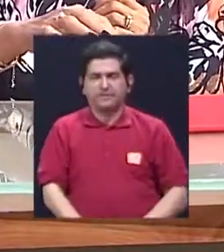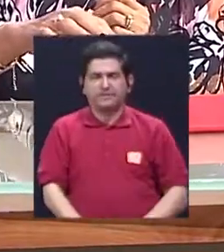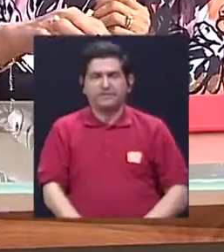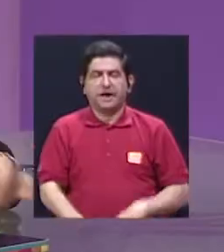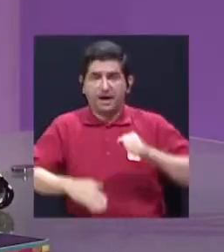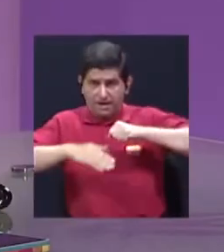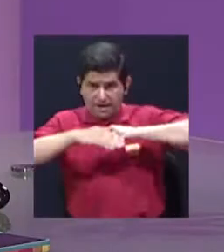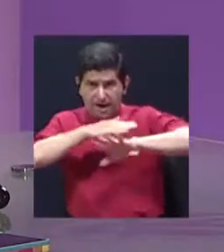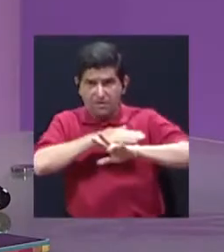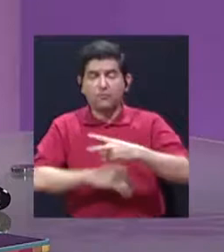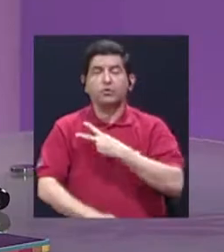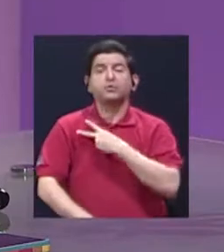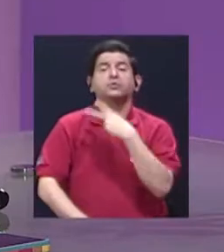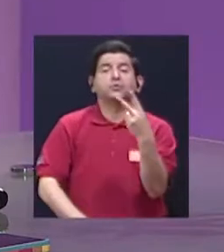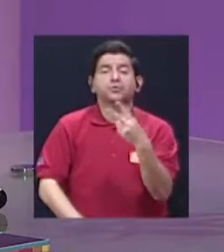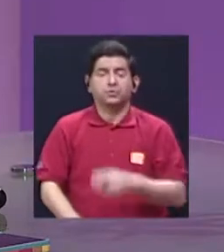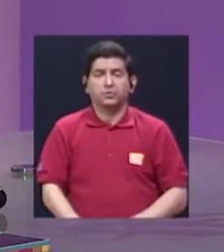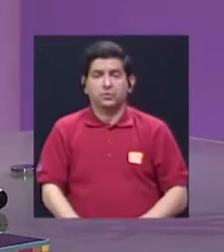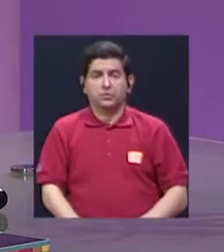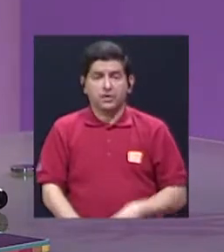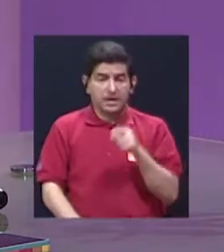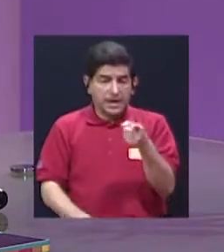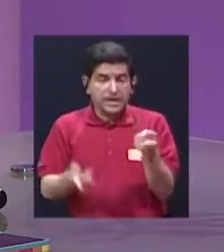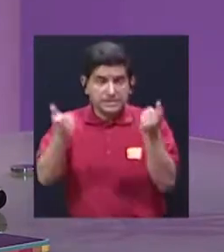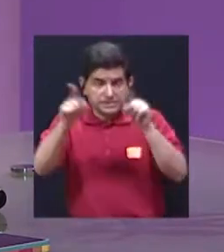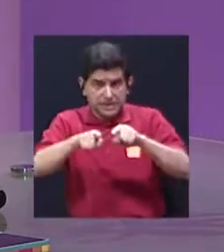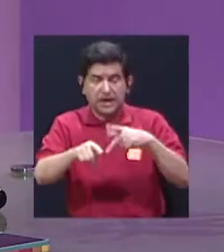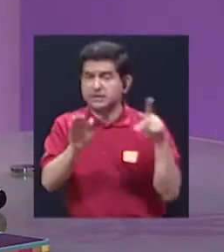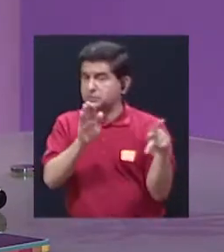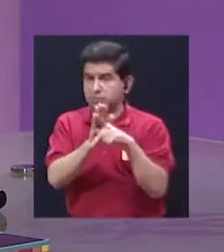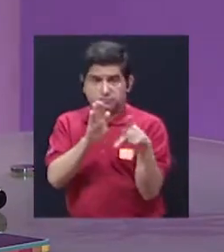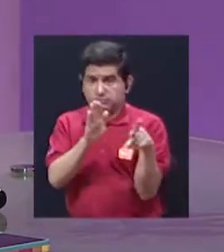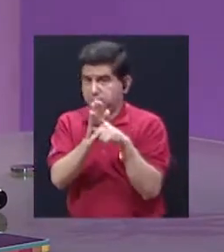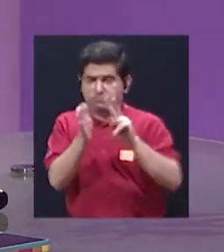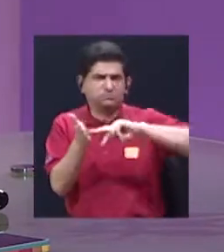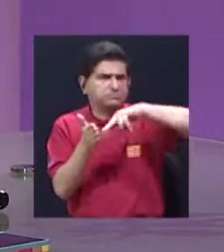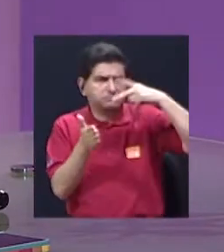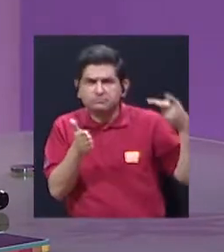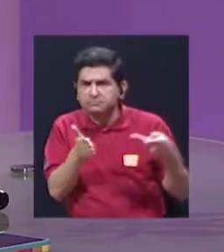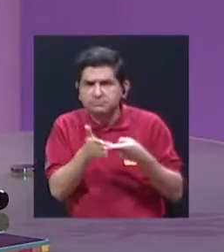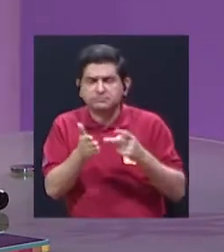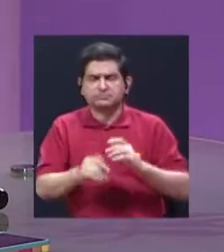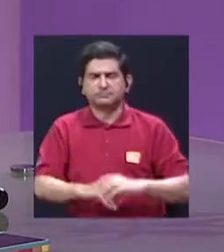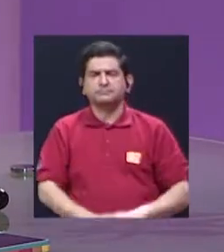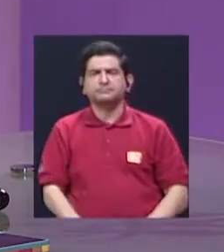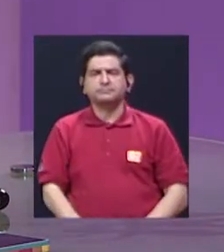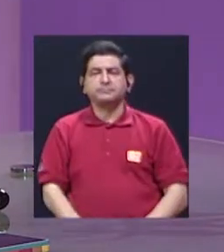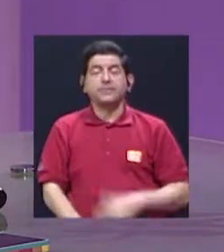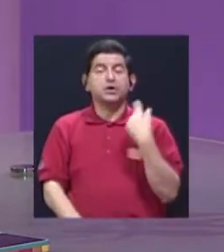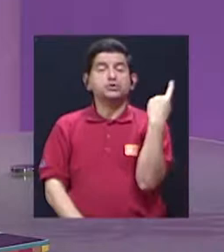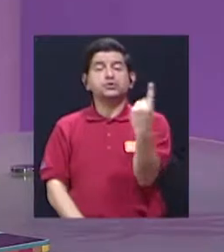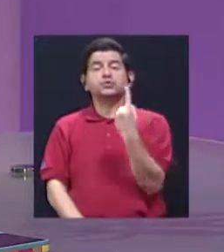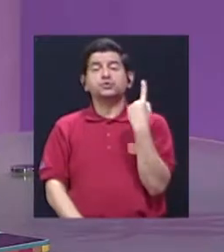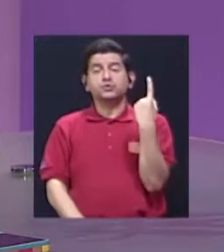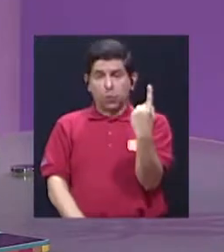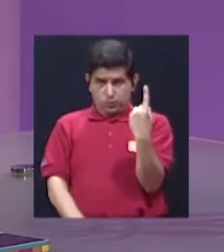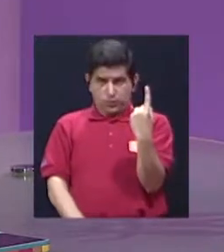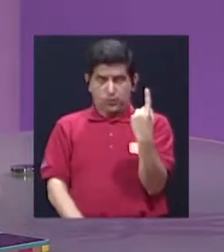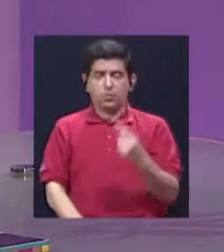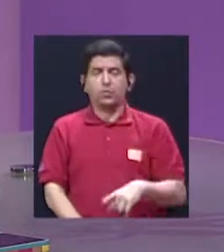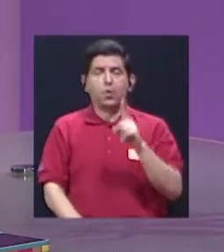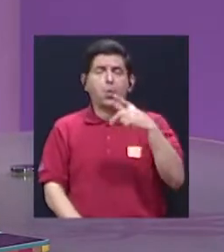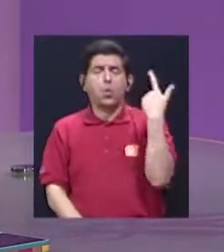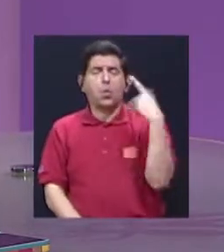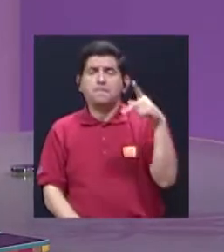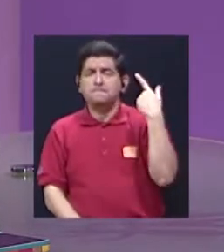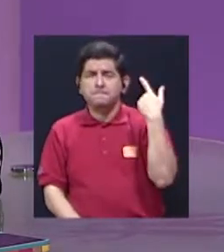aborto voluntario o inducido, ¿verdad?, es prohibido. ¿Eso qué significa? Que a menos que haya un